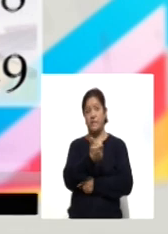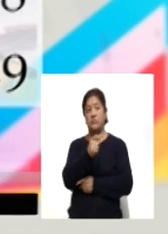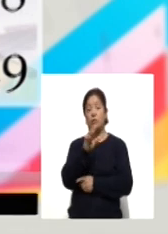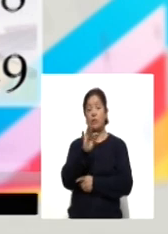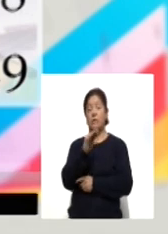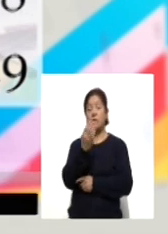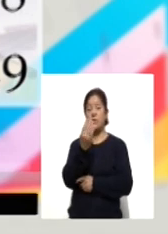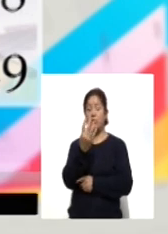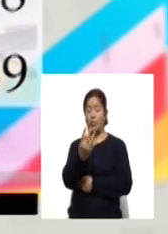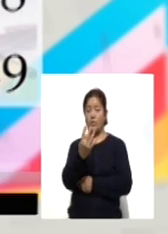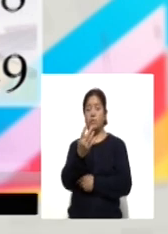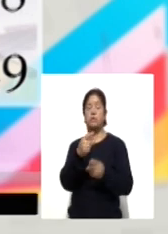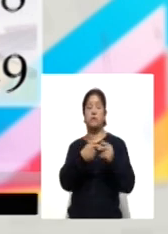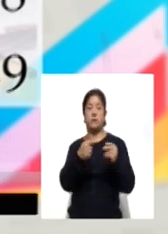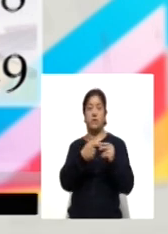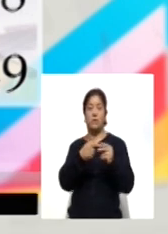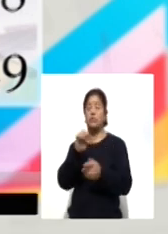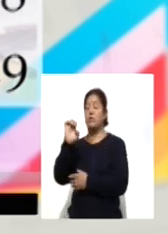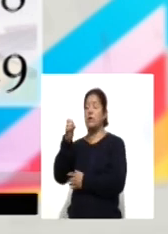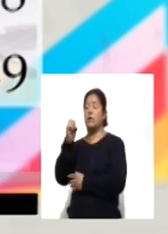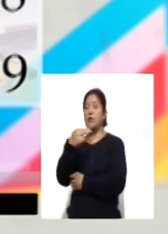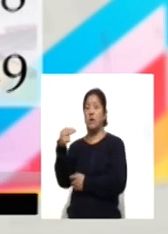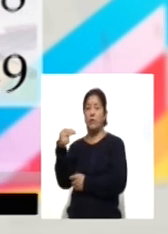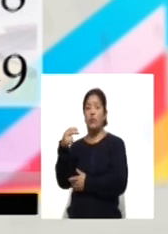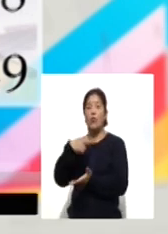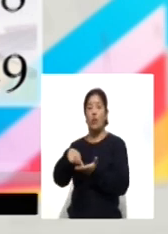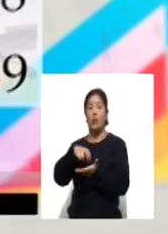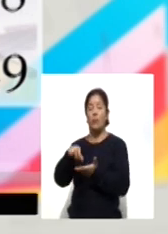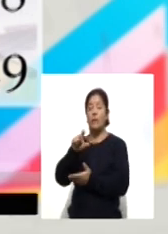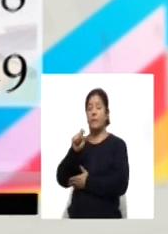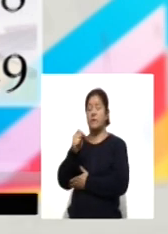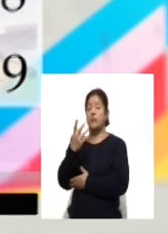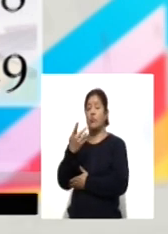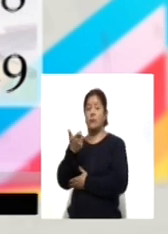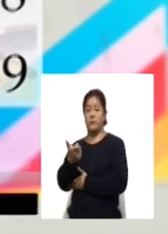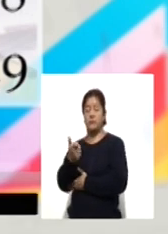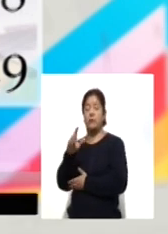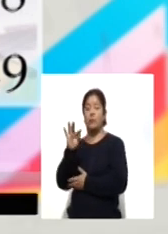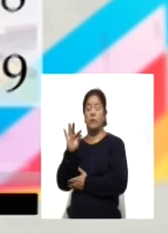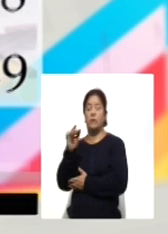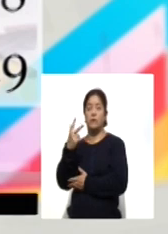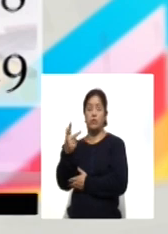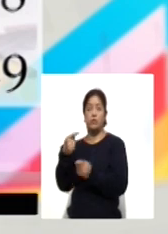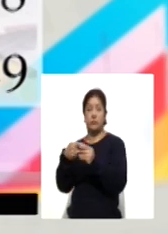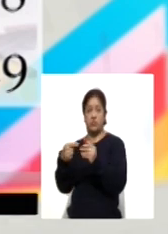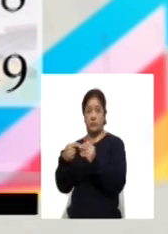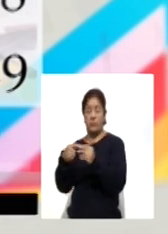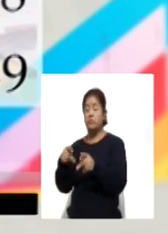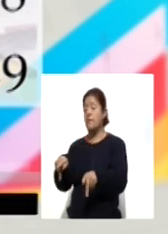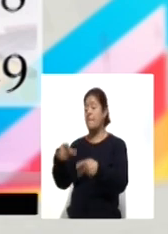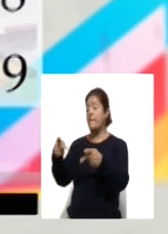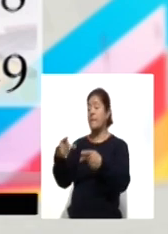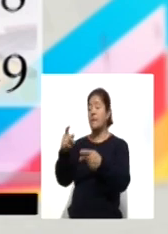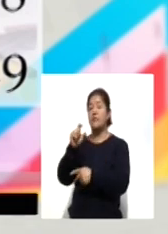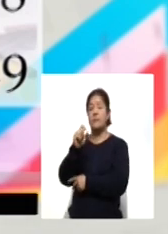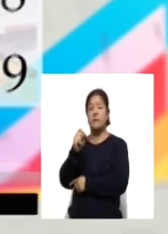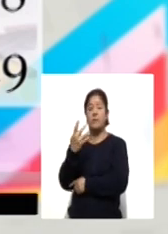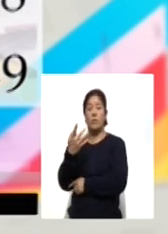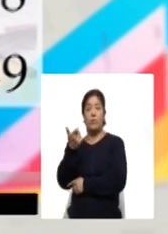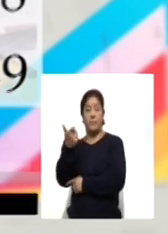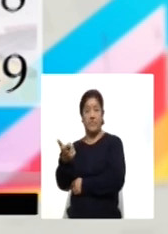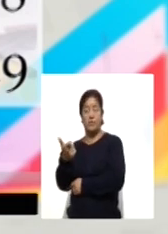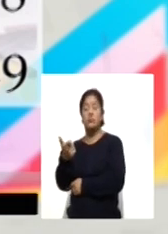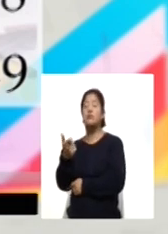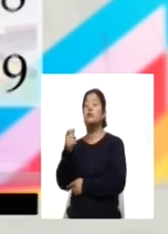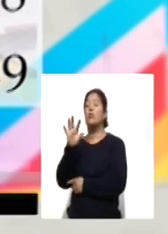venta 20 pesos con 44 centavos. El euro cierra actividades a la compra 24 pesos con 48 centavos,